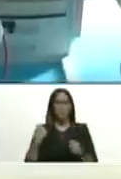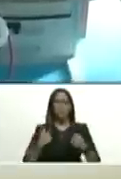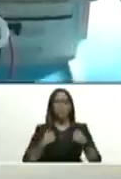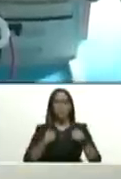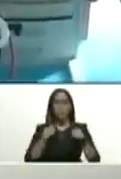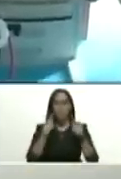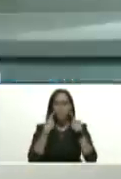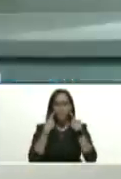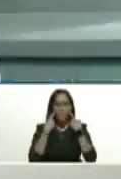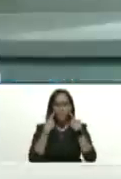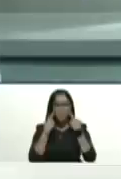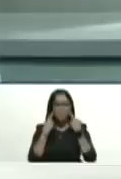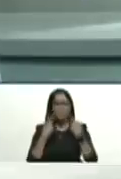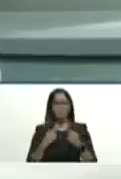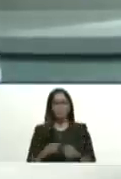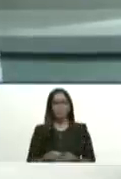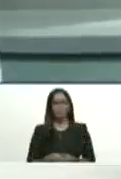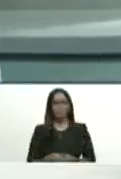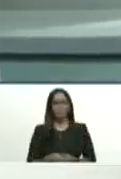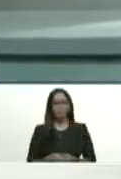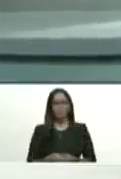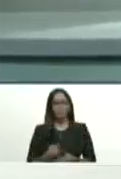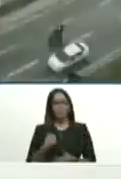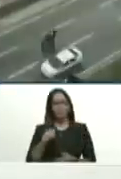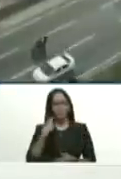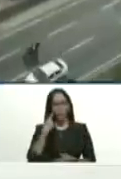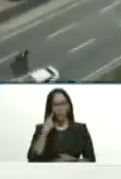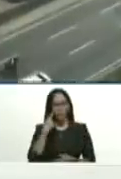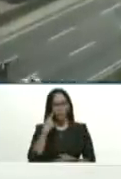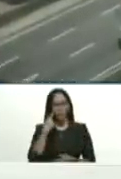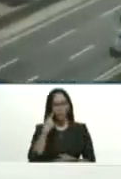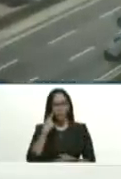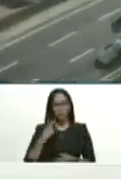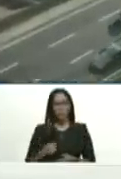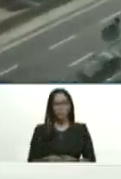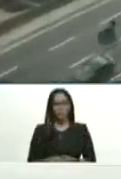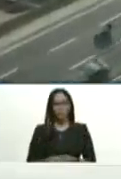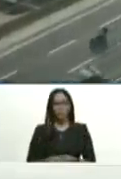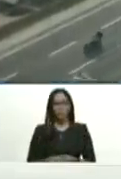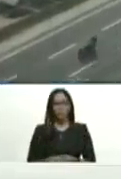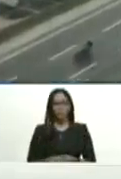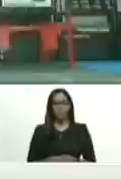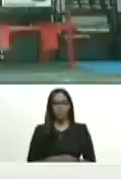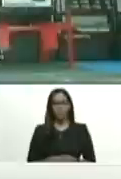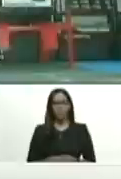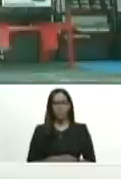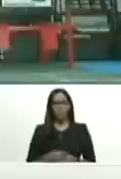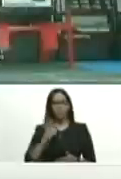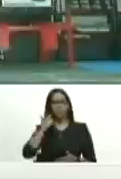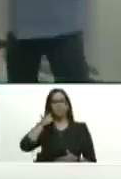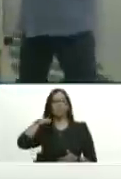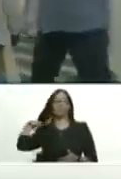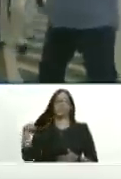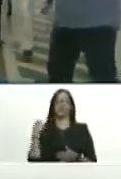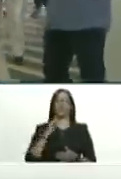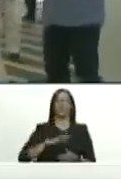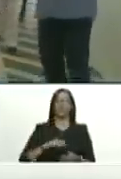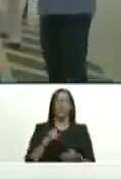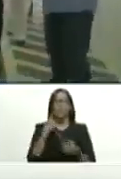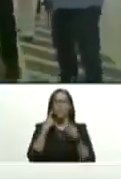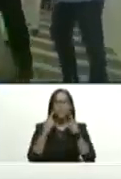¿eh? Lo vi, y estuvimos recorriendo todos los